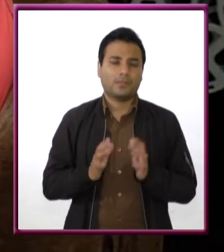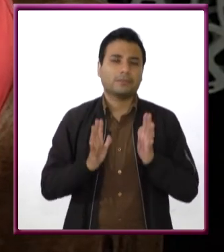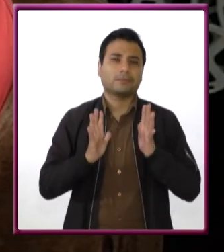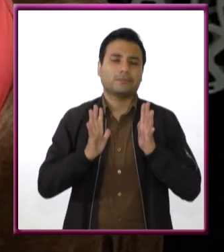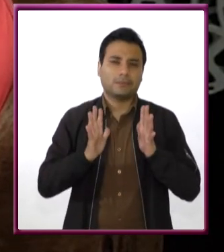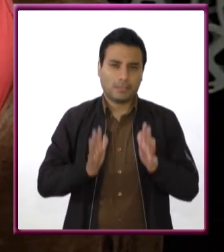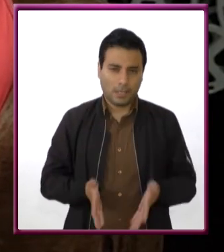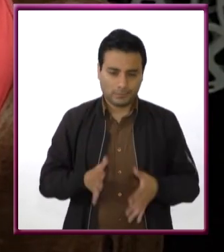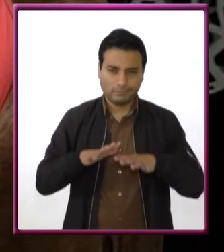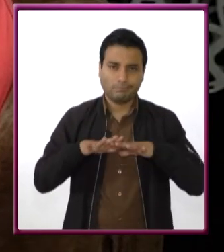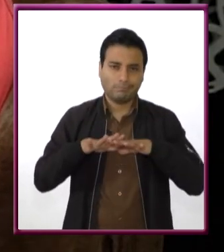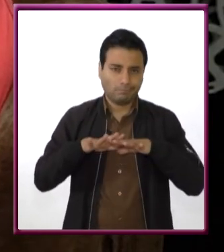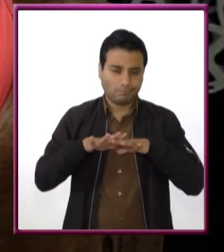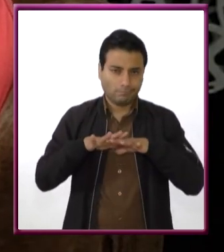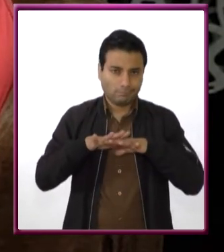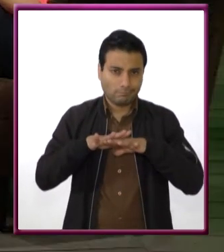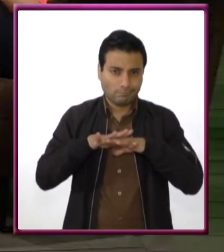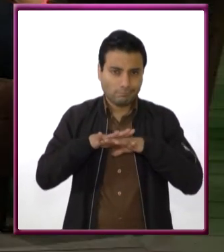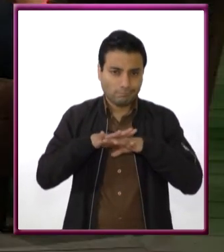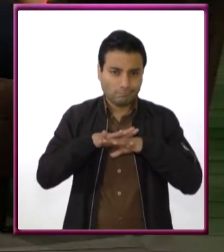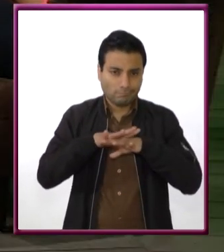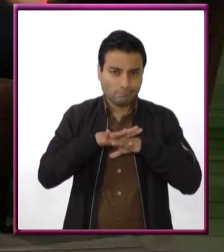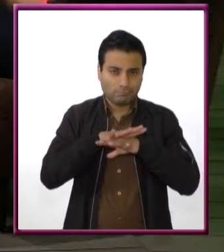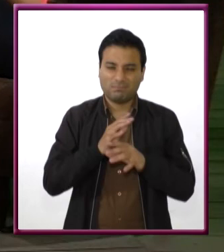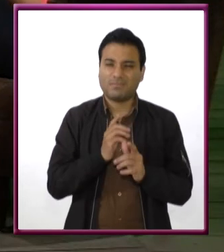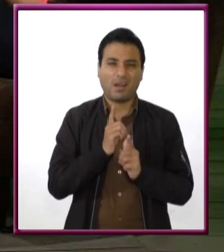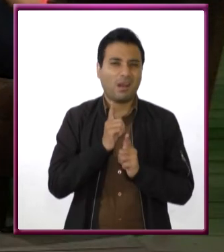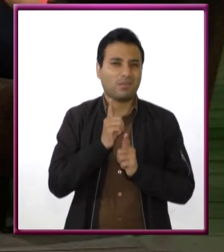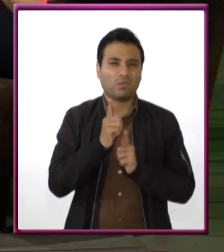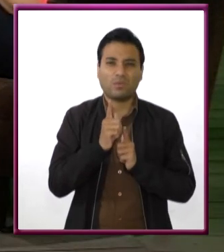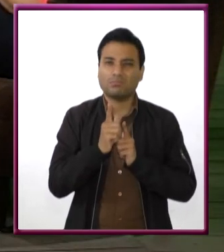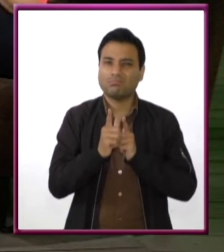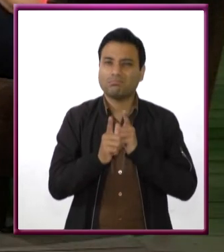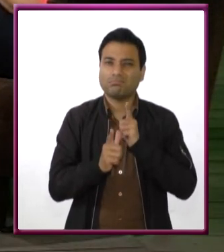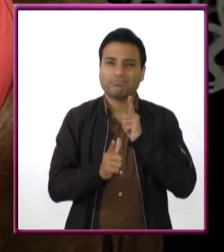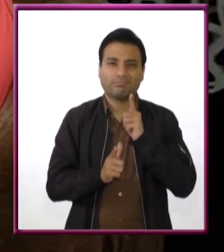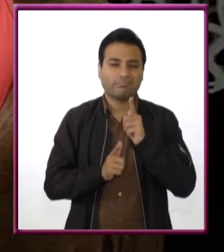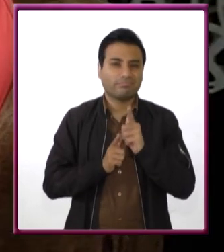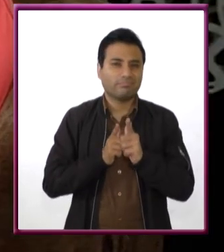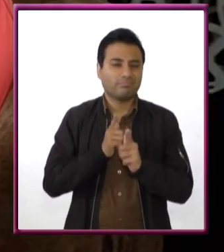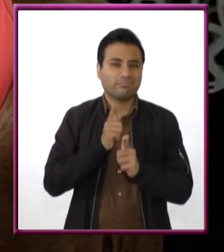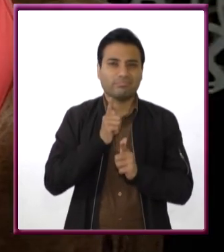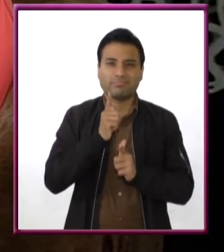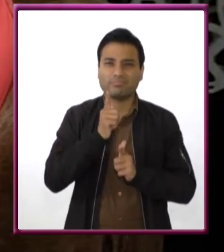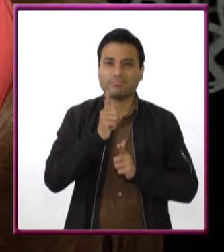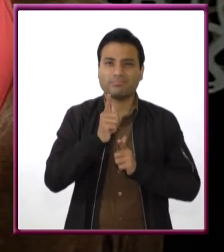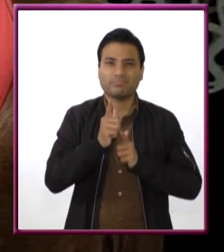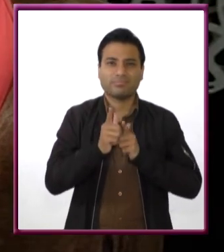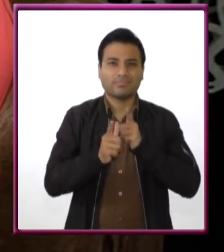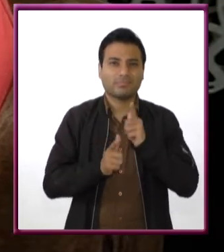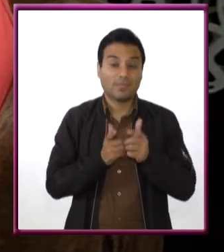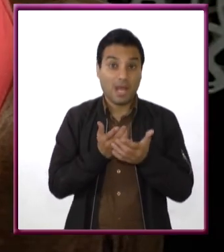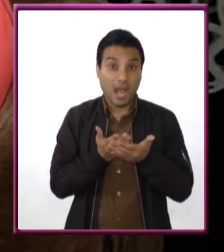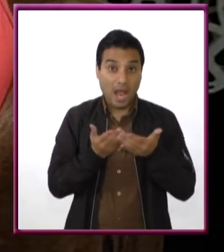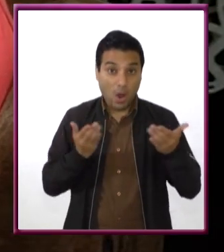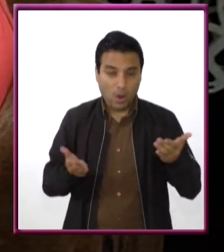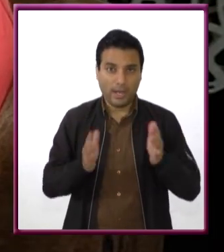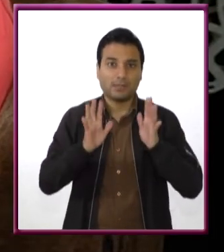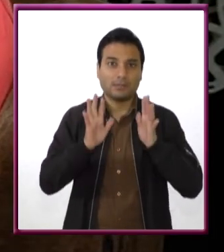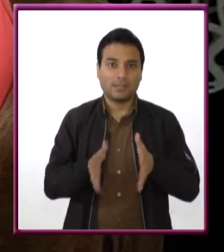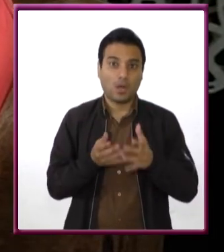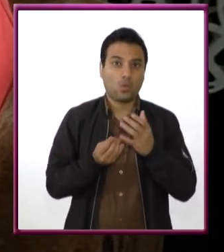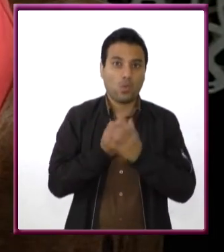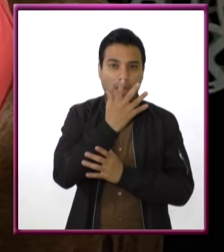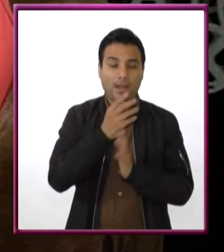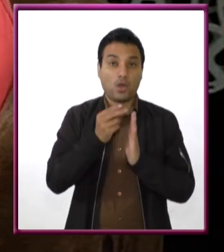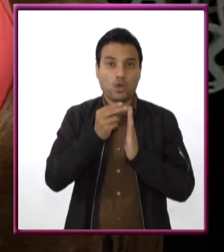transitando por una situación un poco lenta para poder llegar a una normatividad y a